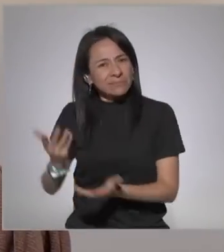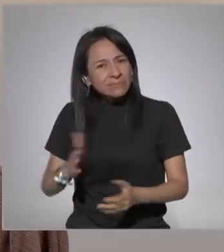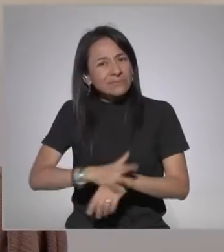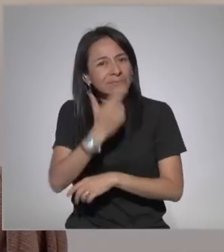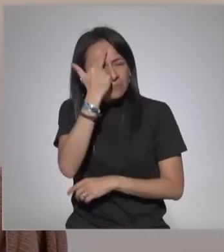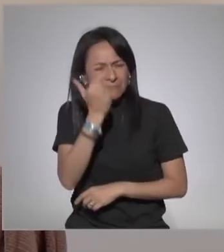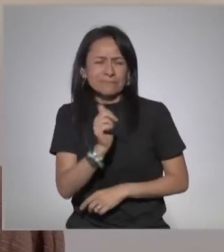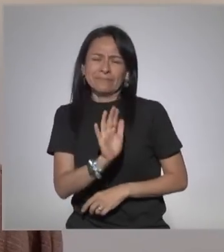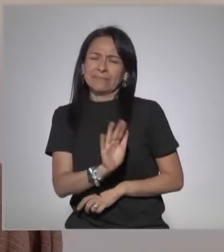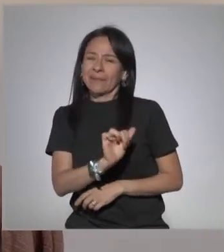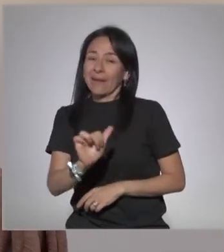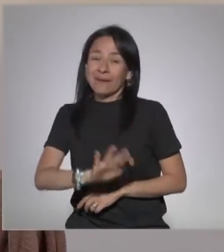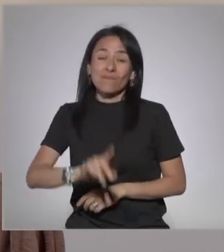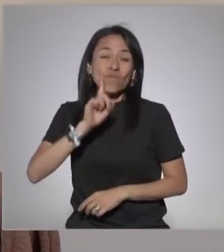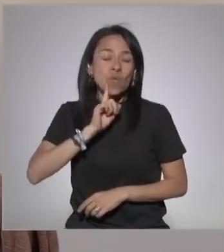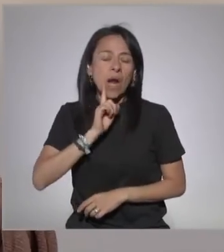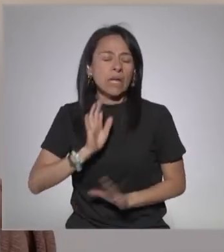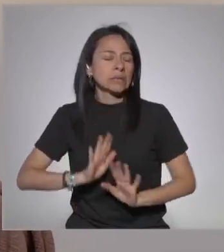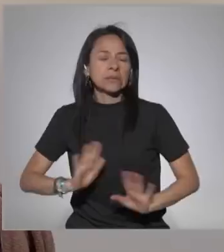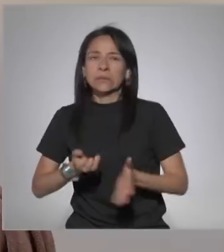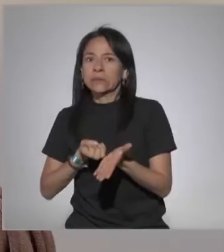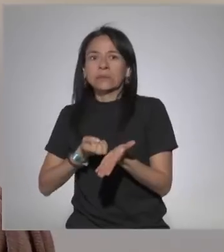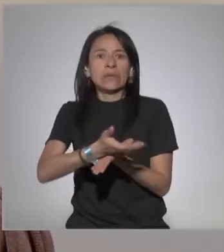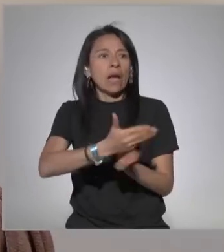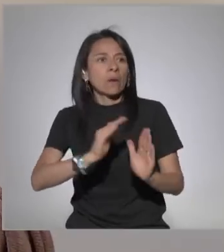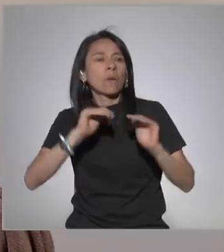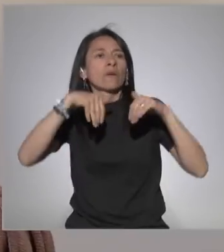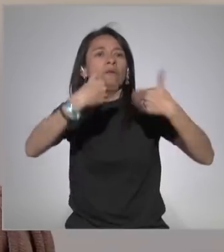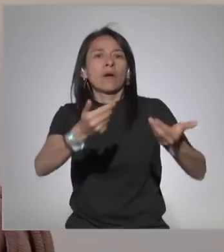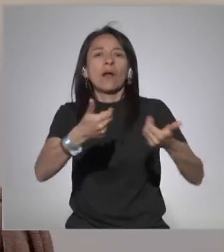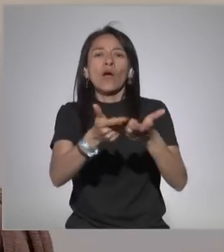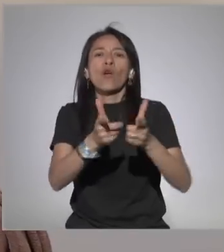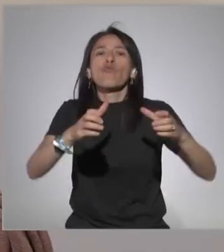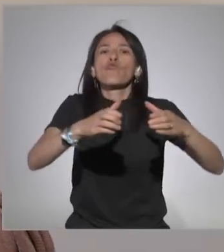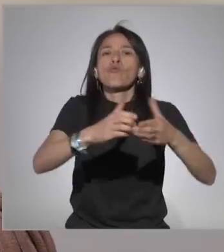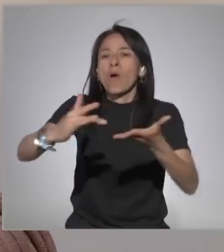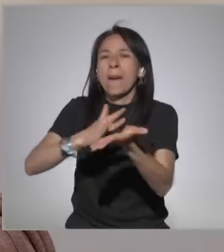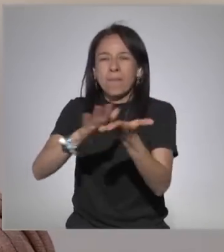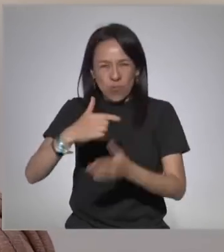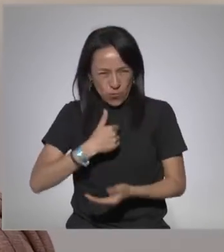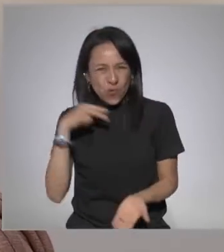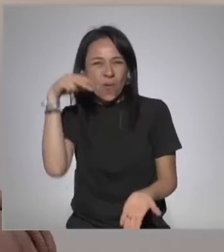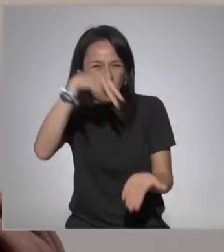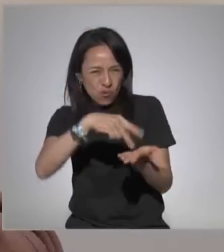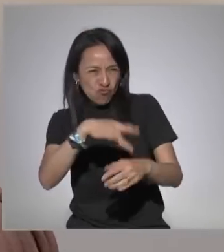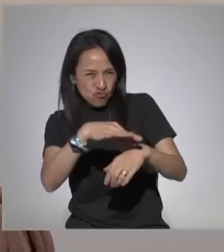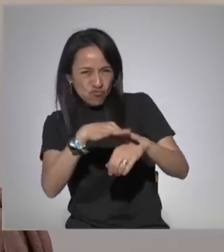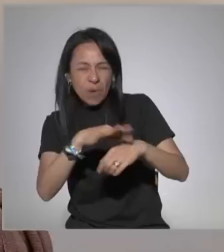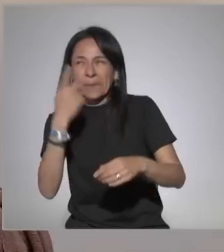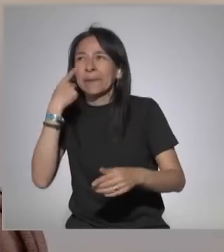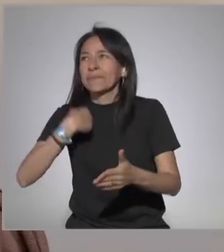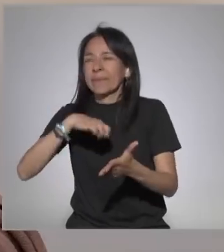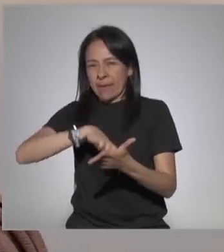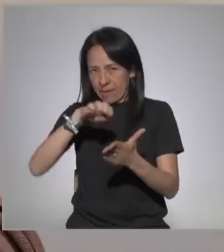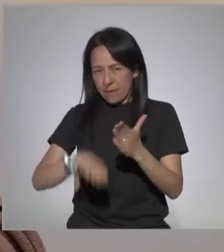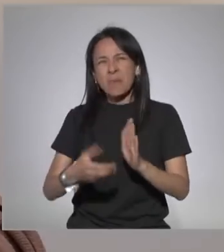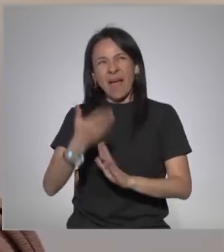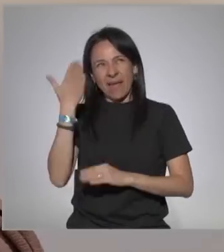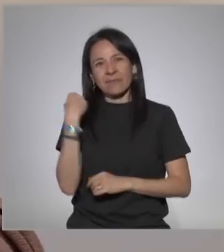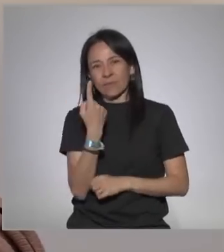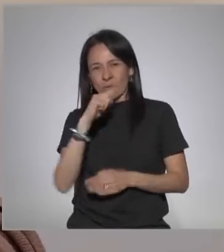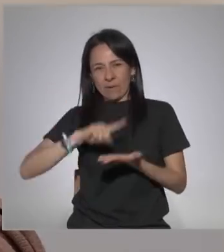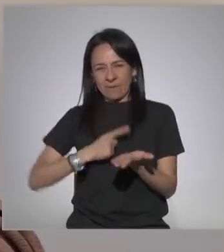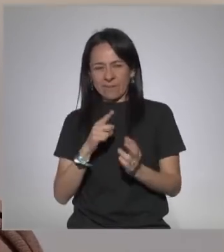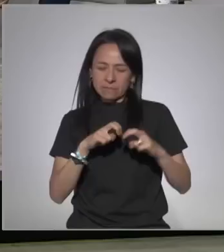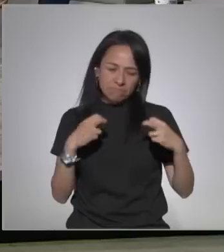son felices desde ir a un grupo de apoyo. Yo he estado en grupos. Voy a hacer un ejemplo muy rápido. Alguien en alguna plática me